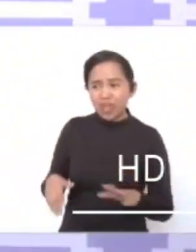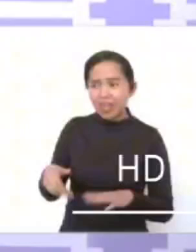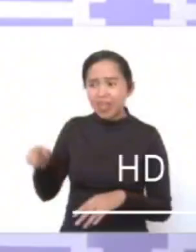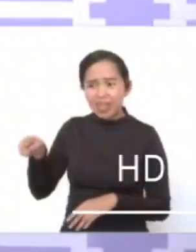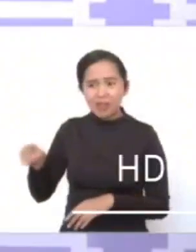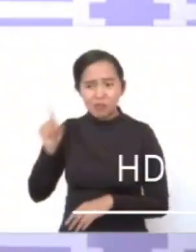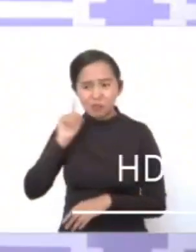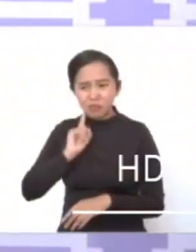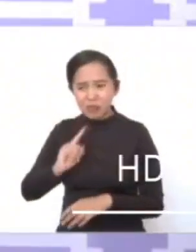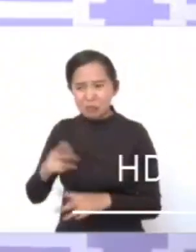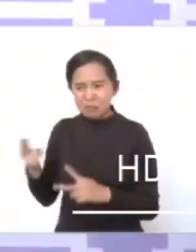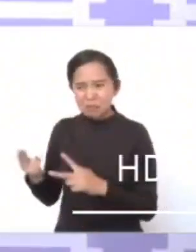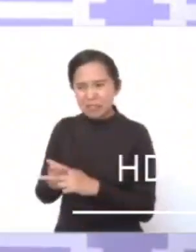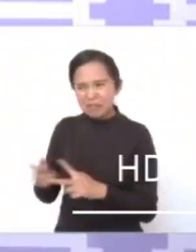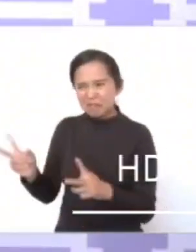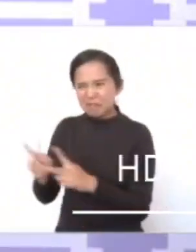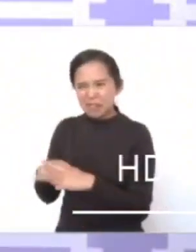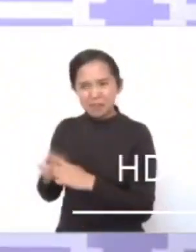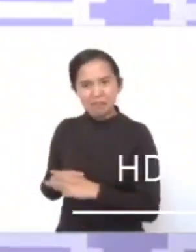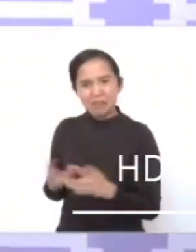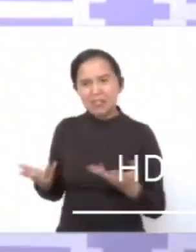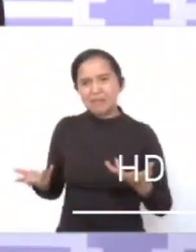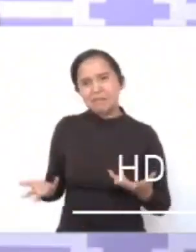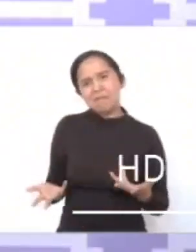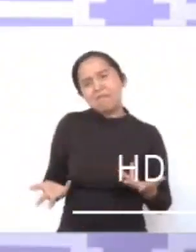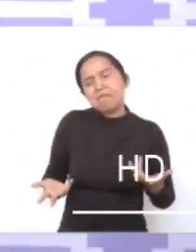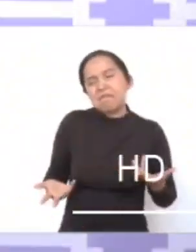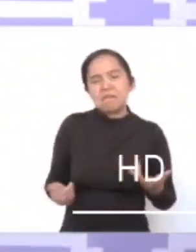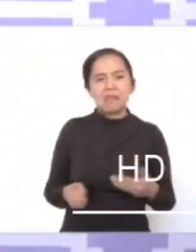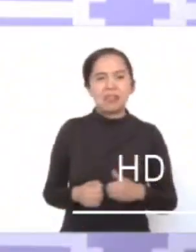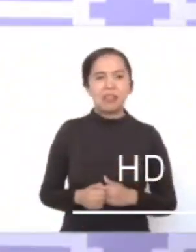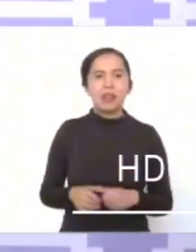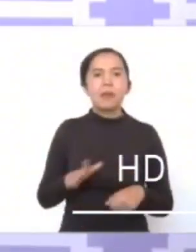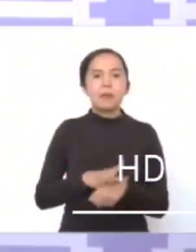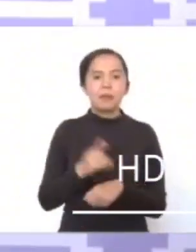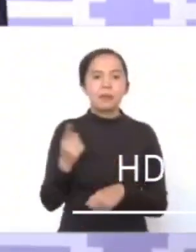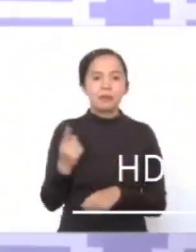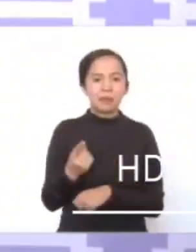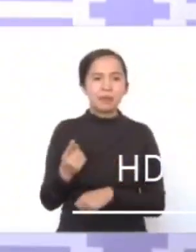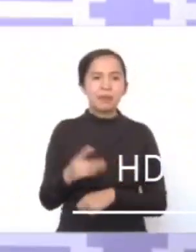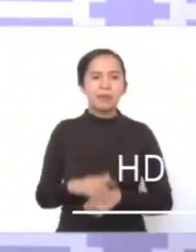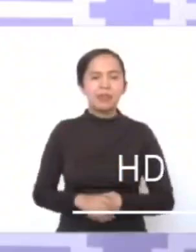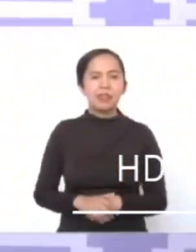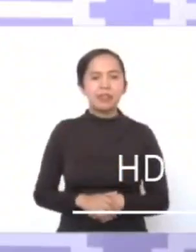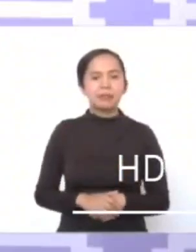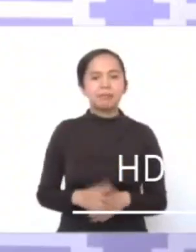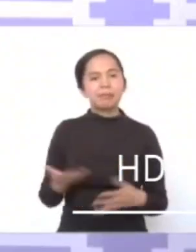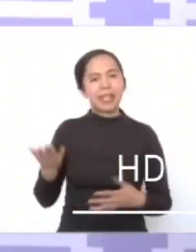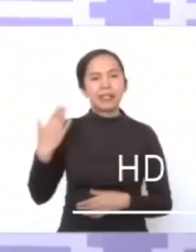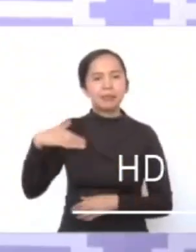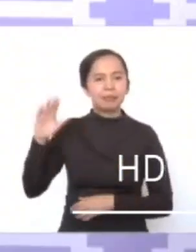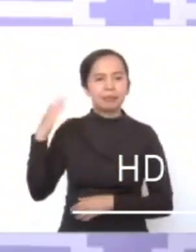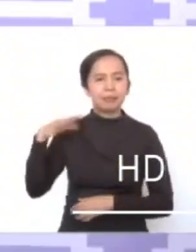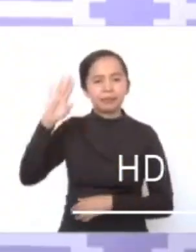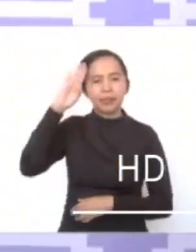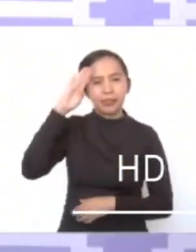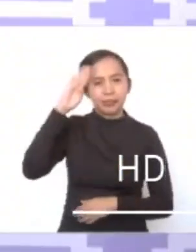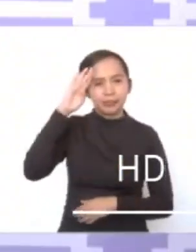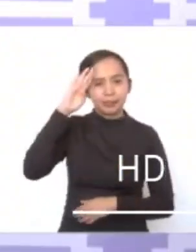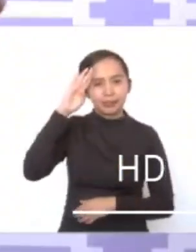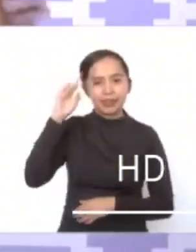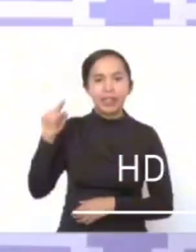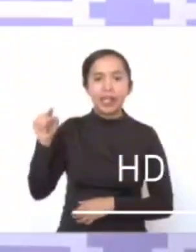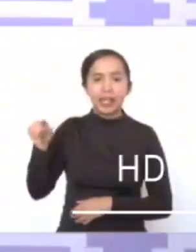una mujer, porque se puede argumentar, se ha argumentado que la